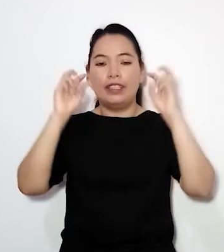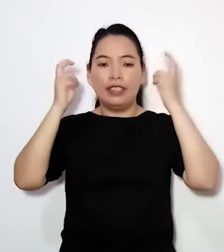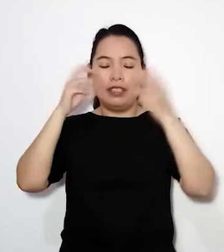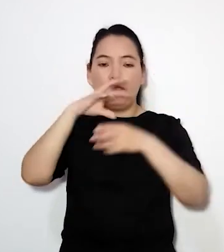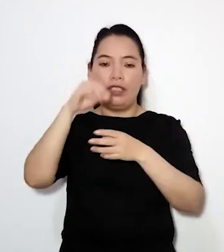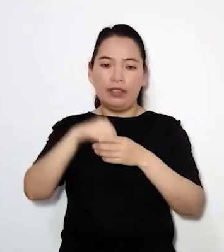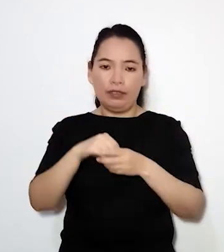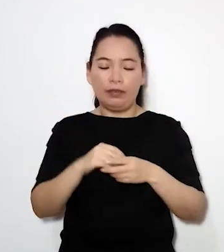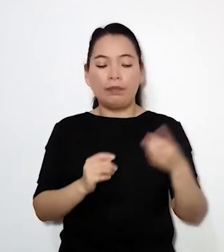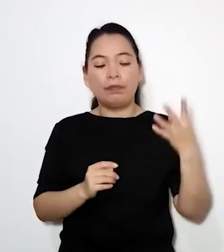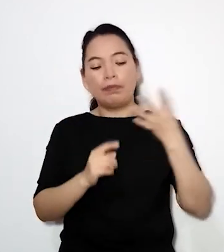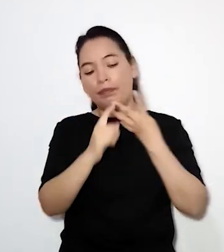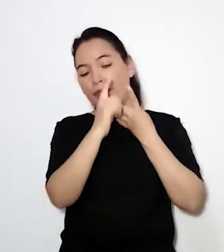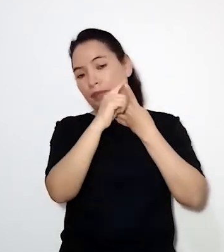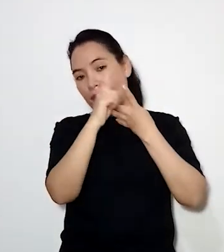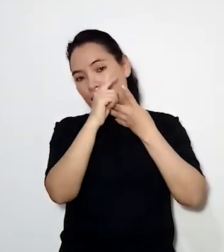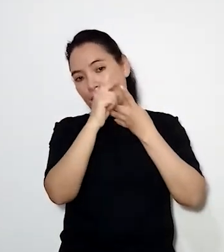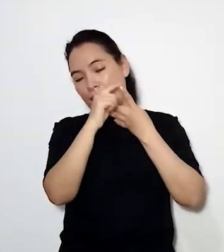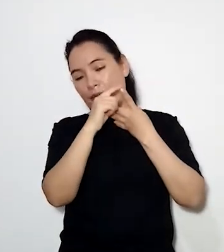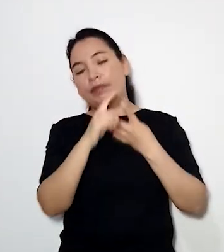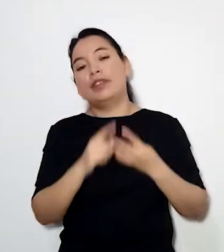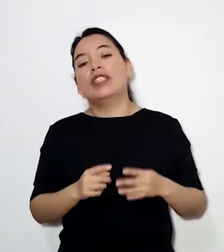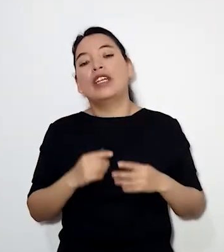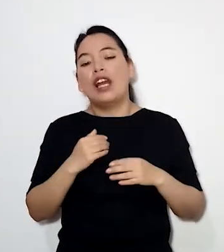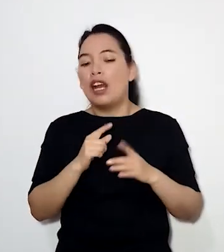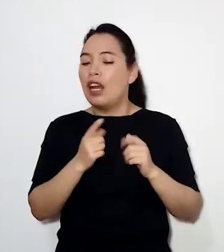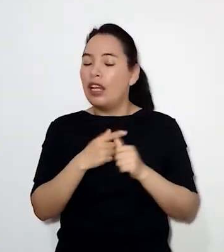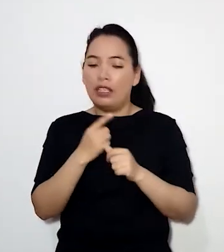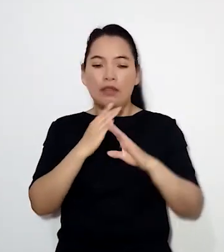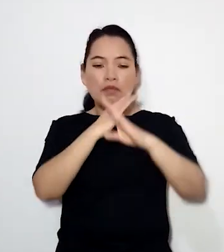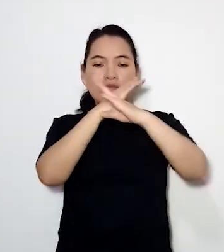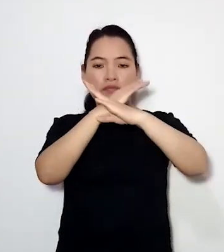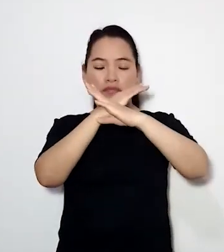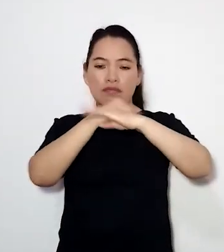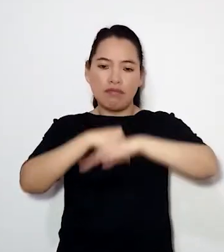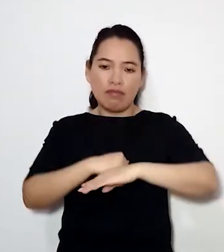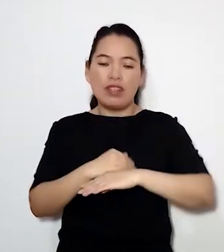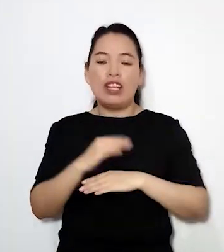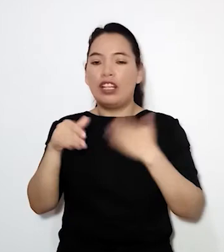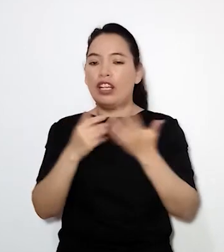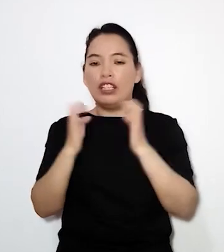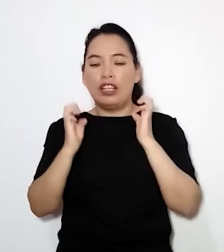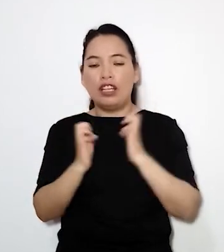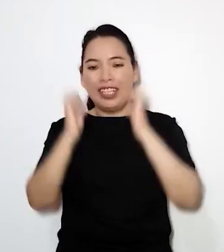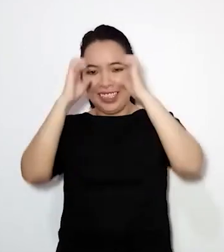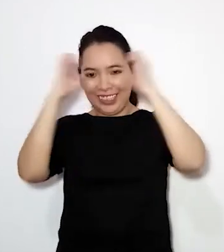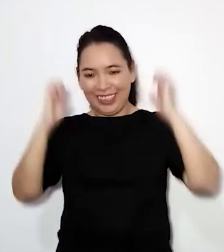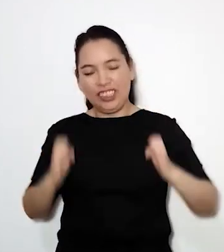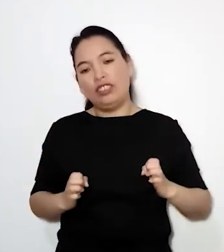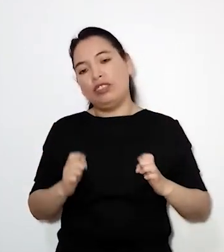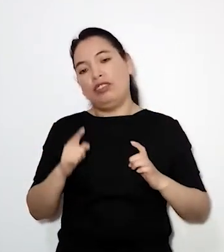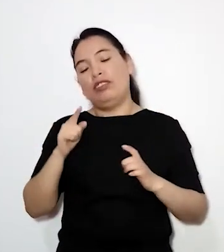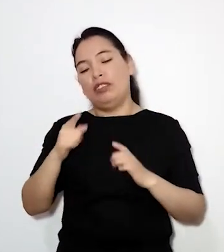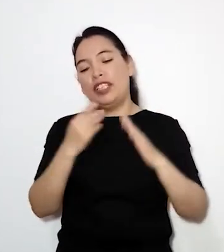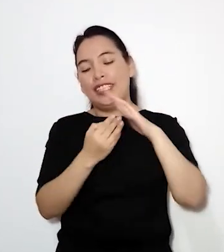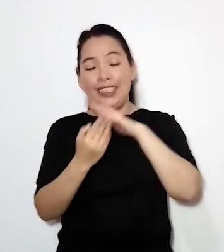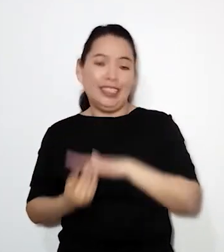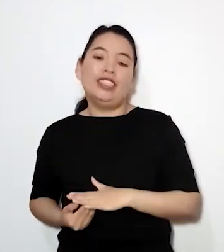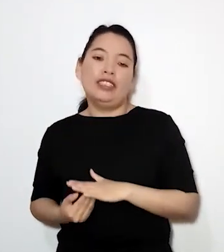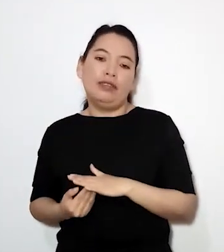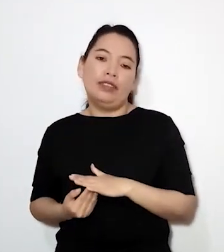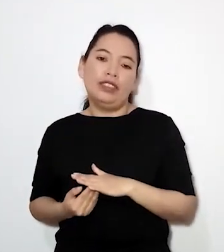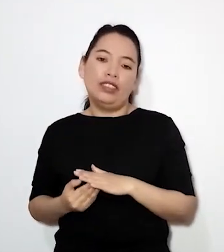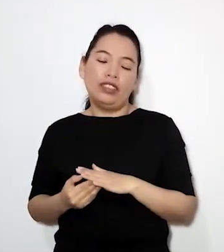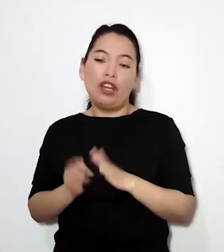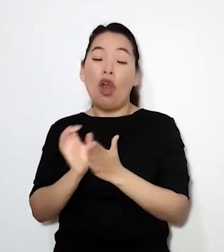decía, en superar las barreras estructurales de exclusión y discriminación, ¿no? Muchas veces se piensa que